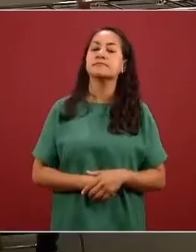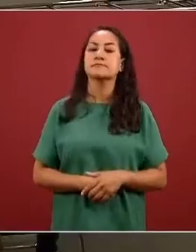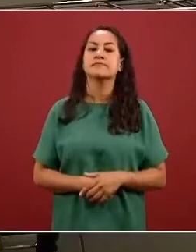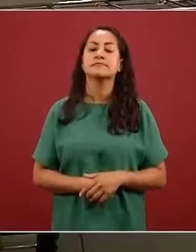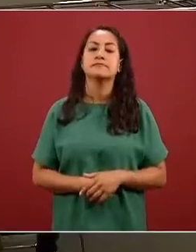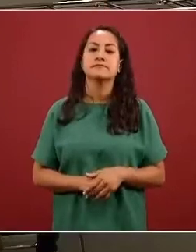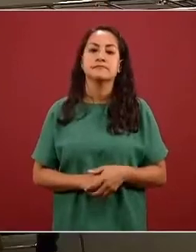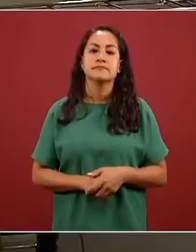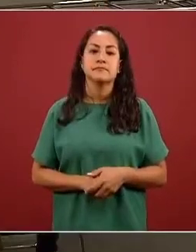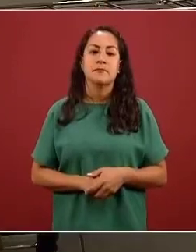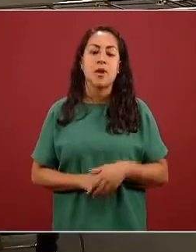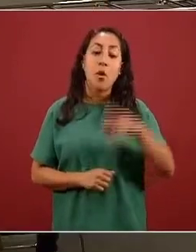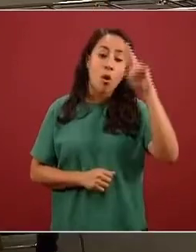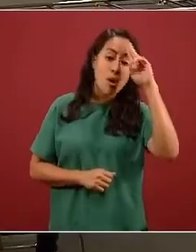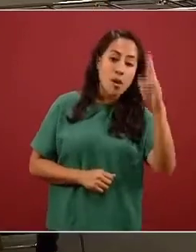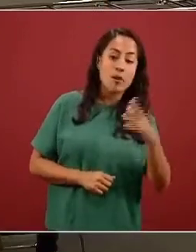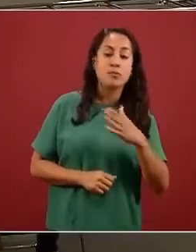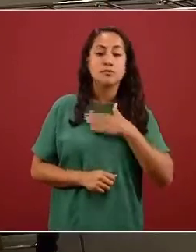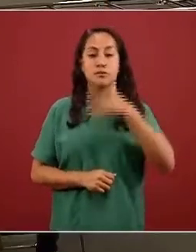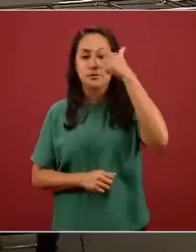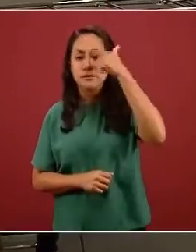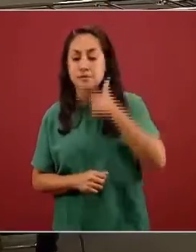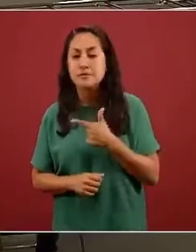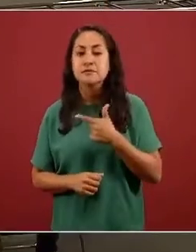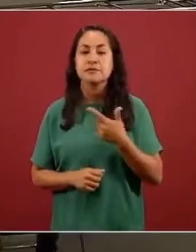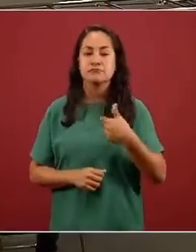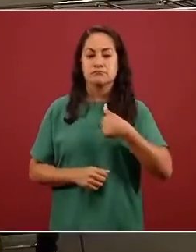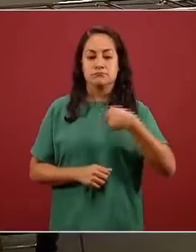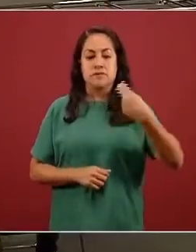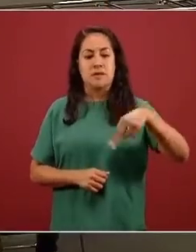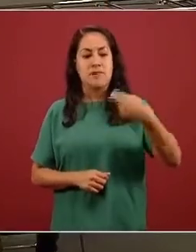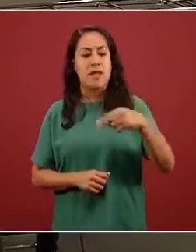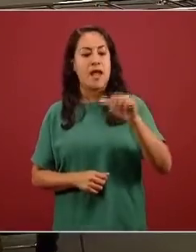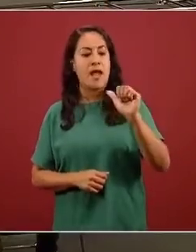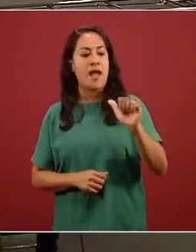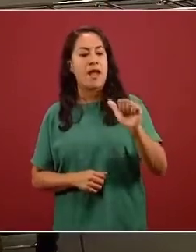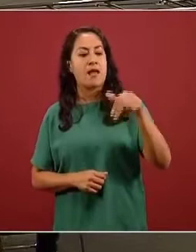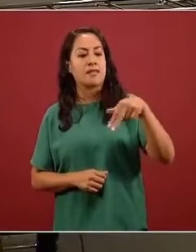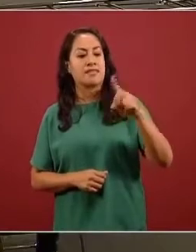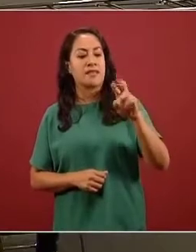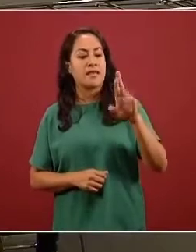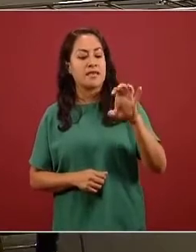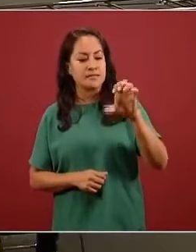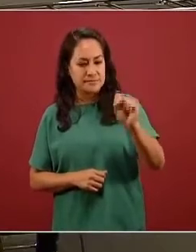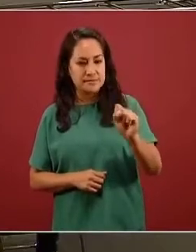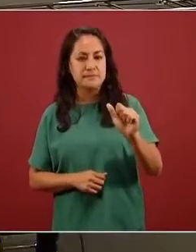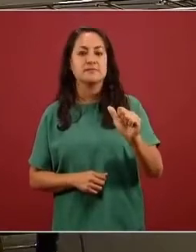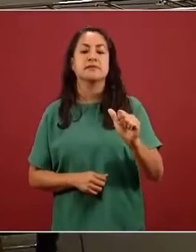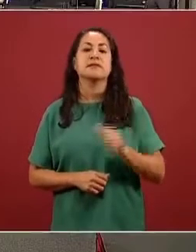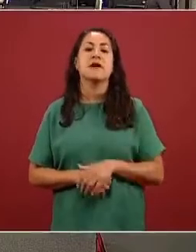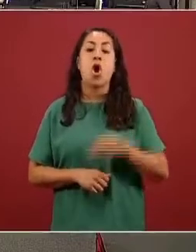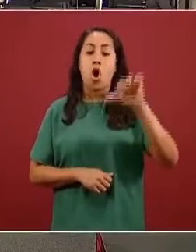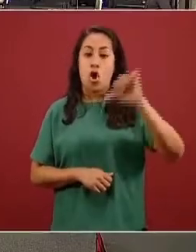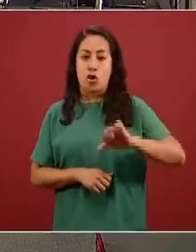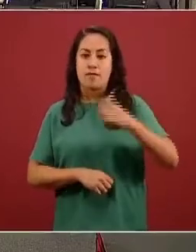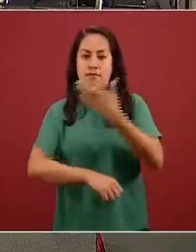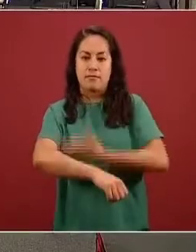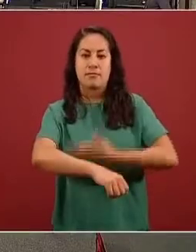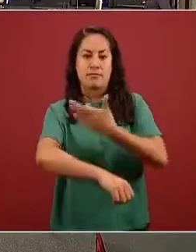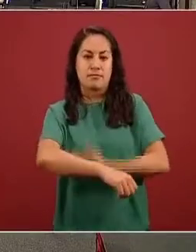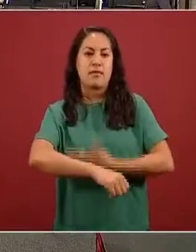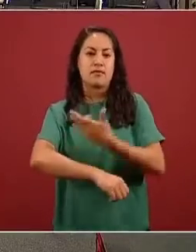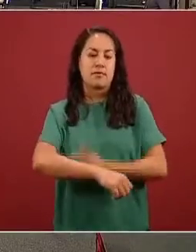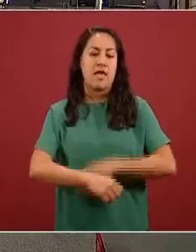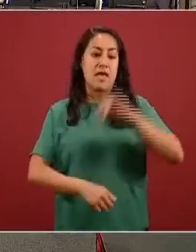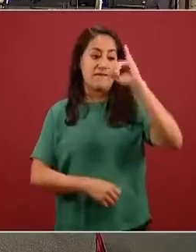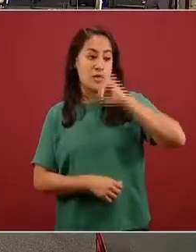Hola, buenas noches. Andrea Meras de Grupo Fórmula. Hoy en la mañana, la jefa de gobierno, Claudia Sheinbaum, indicó que el 70% de las personas que